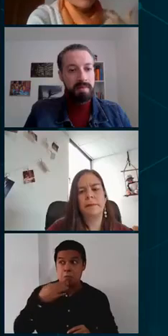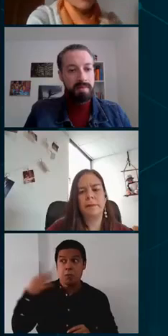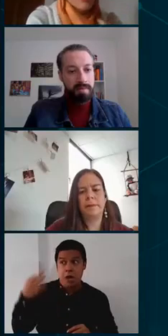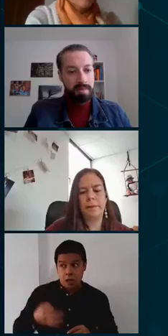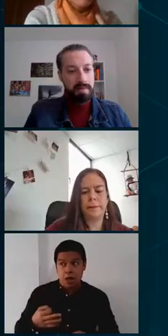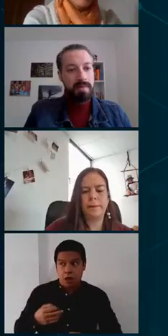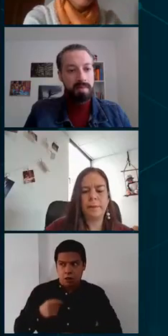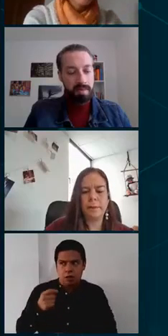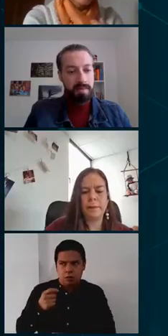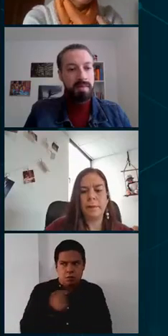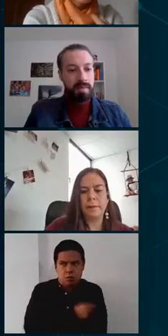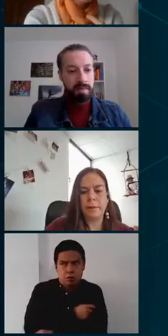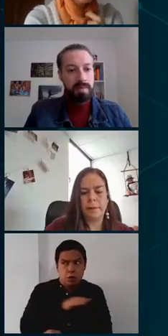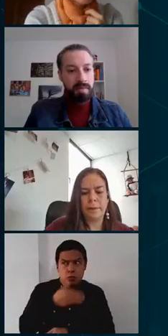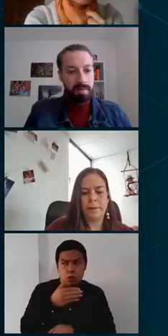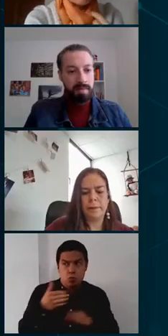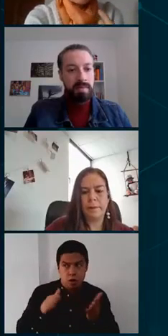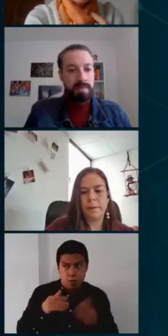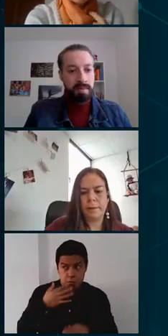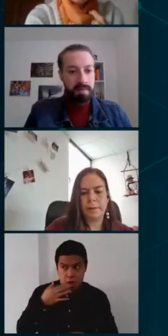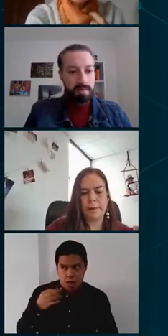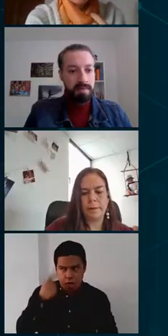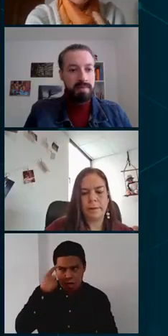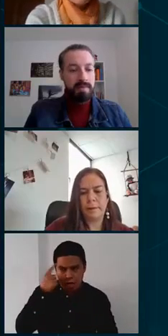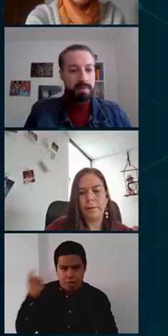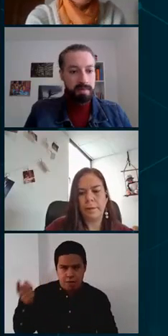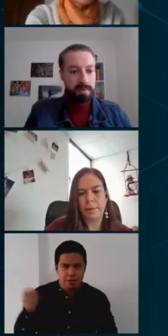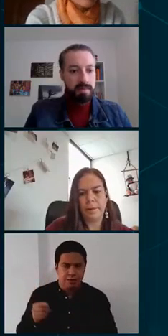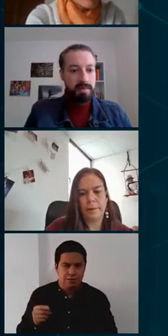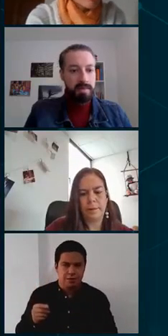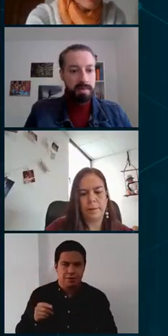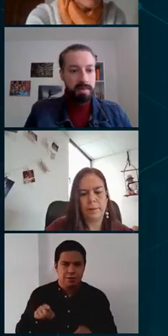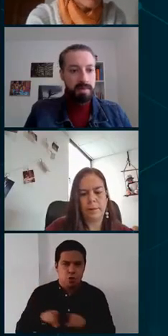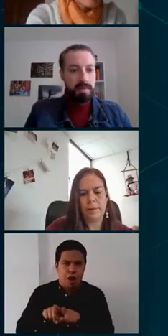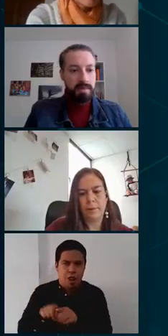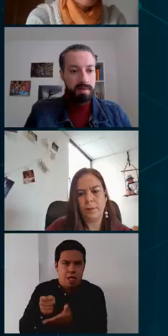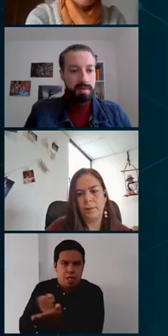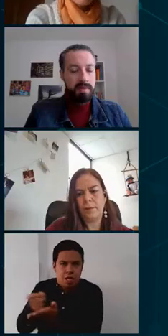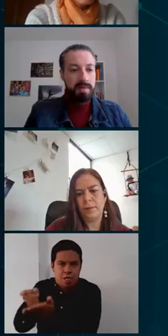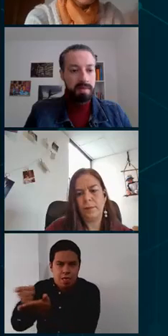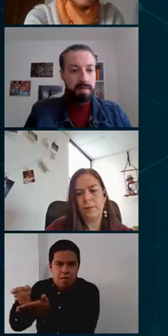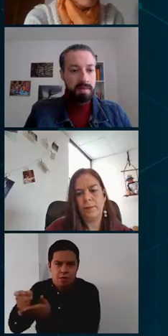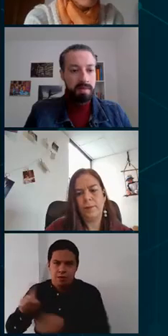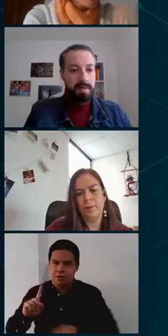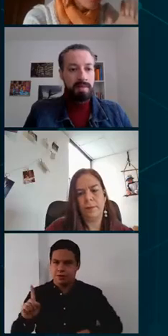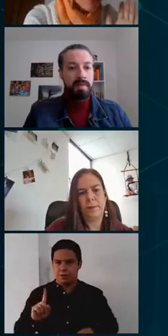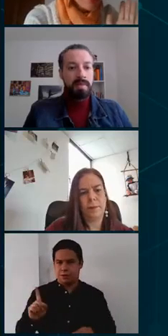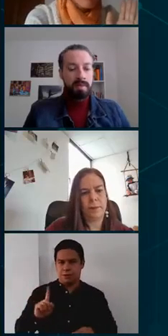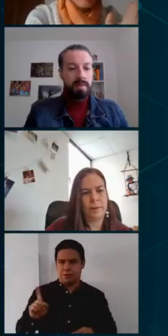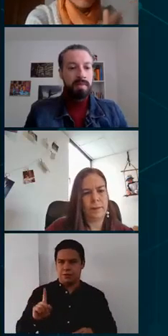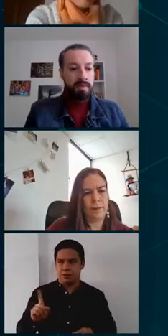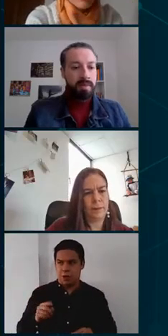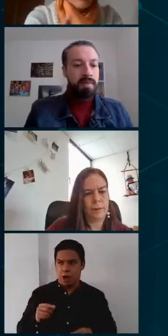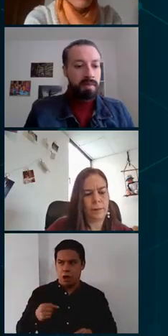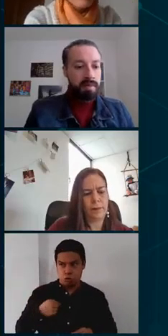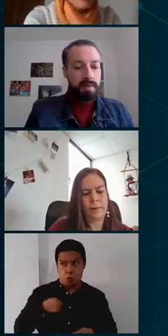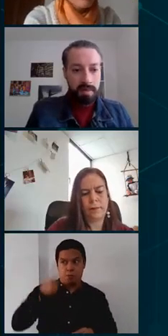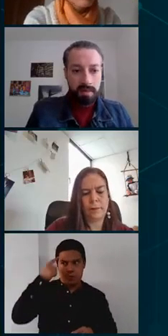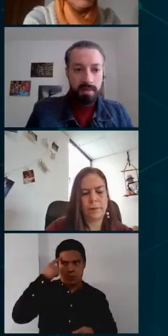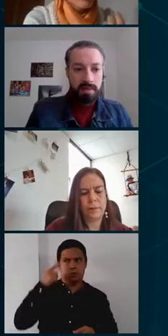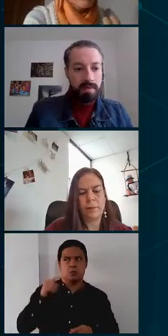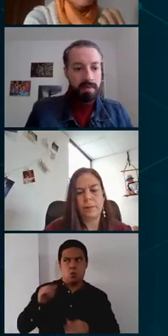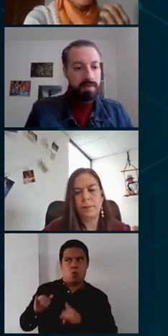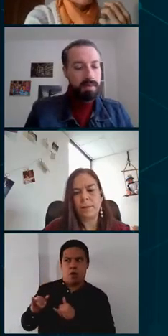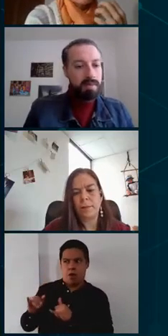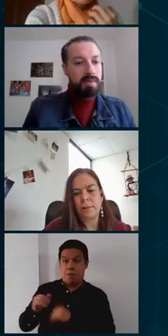a mi pensamiento, ¿cierto? Porque de pronto yo también estoy convencida que las vacunas hacen daño, yo no me he querido vacunar porque estoy convencida